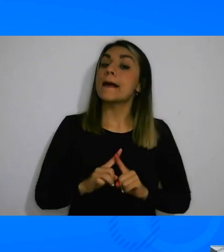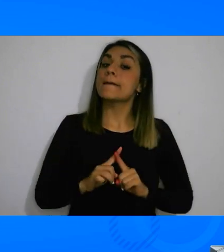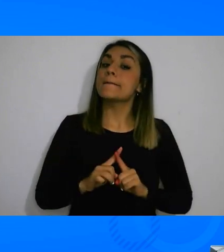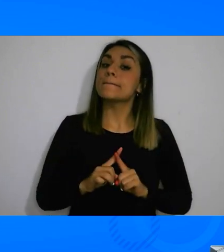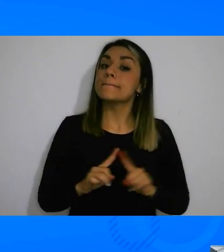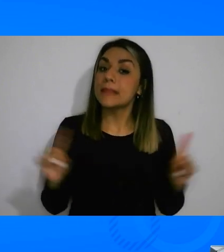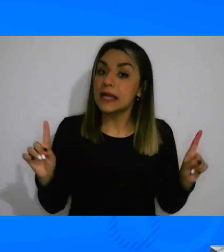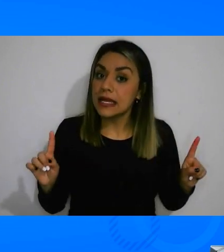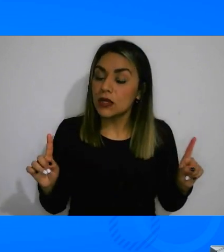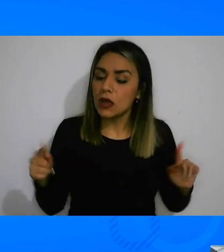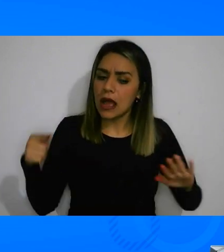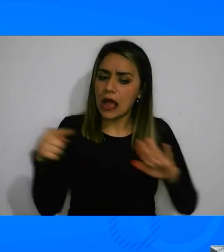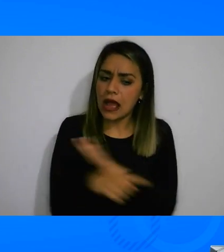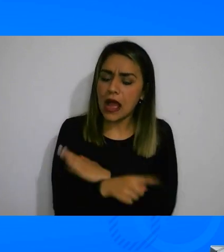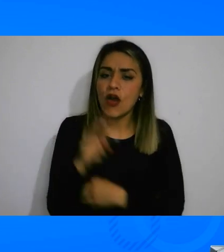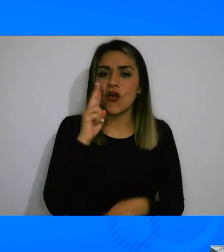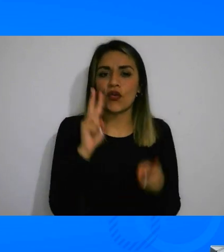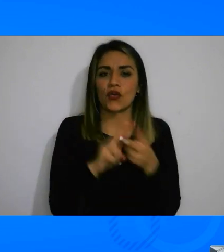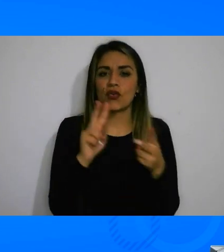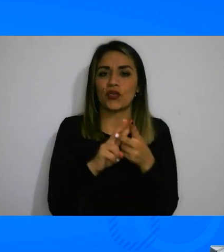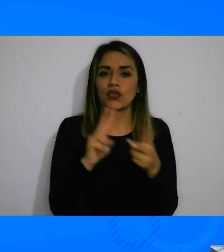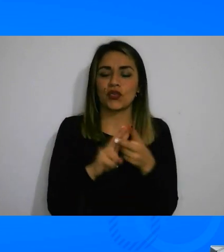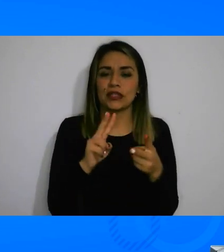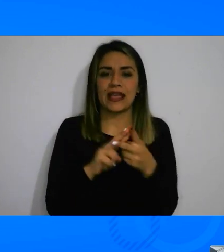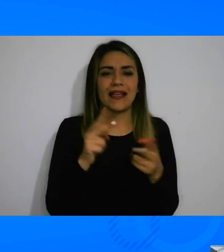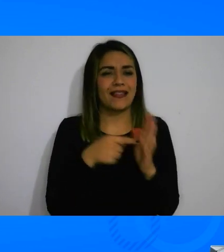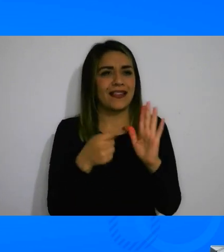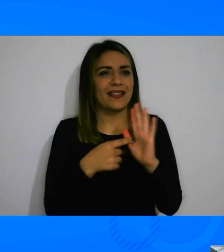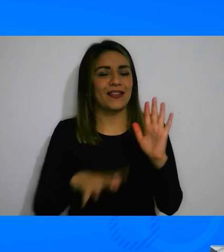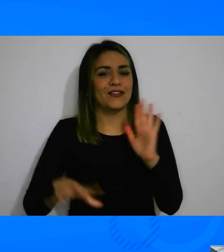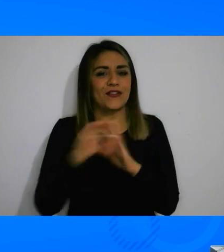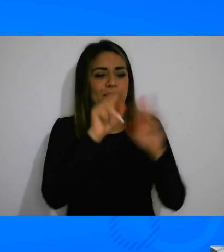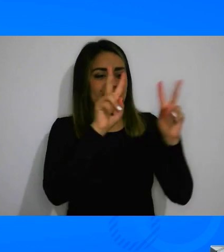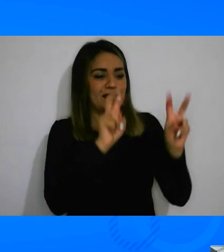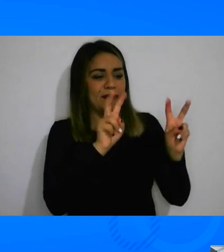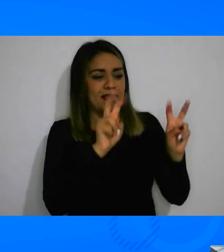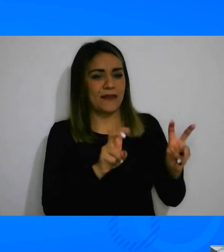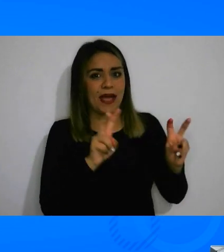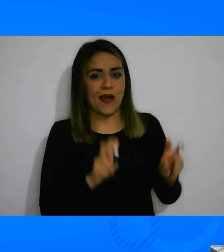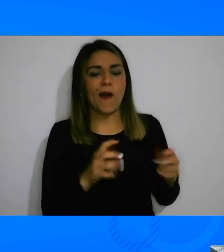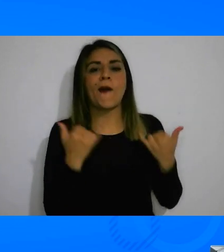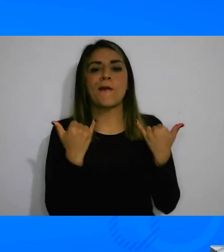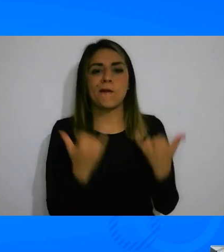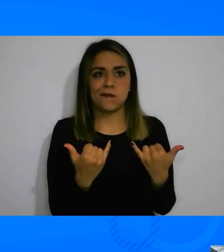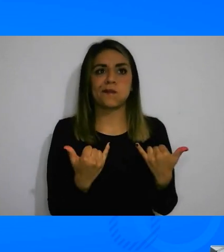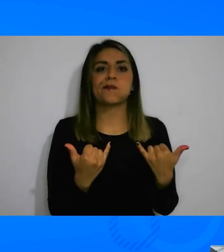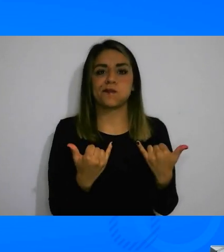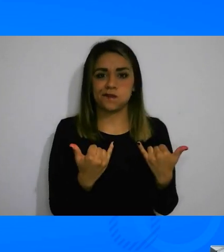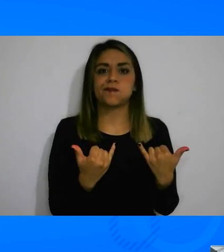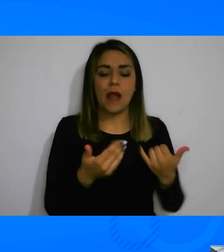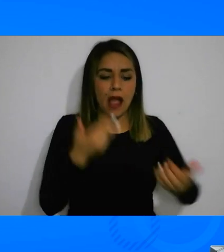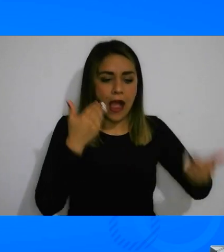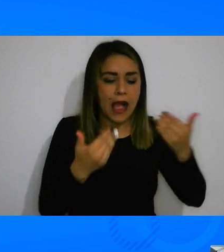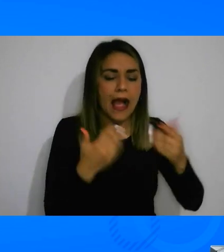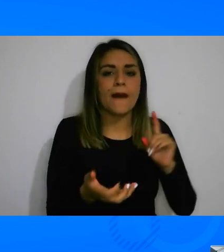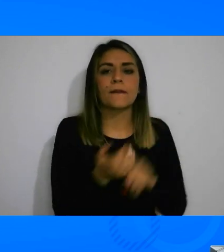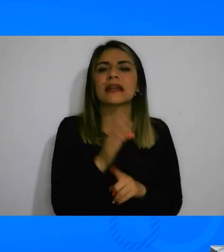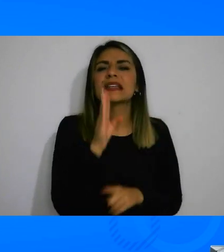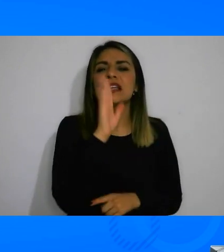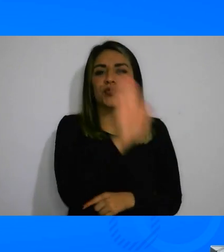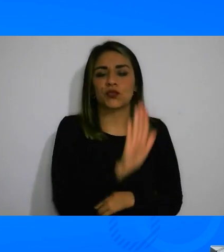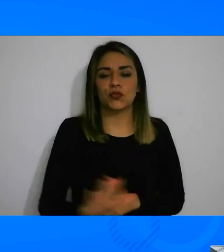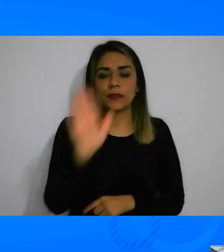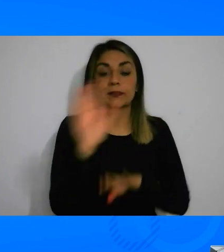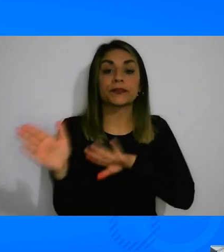debemos profundizar para conocer más sobre todas estas temáticas con las que estamos revisando para ustedes.